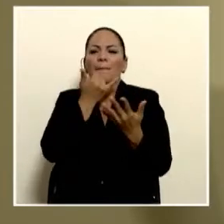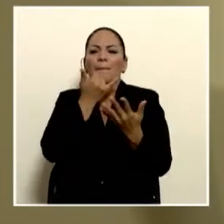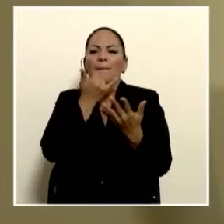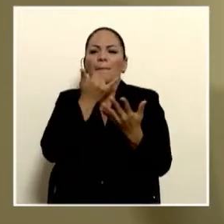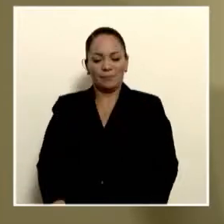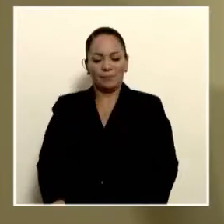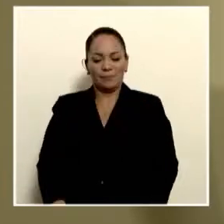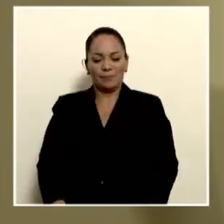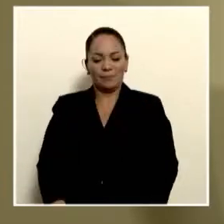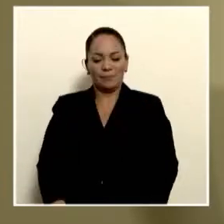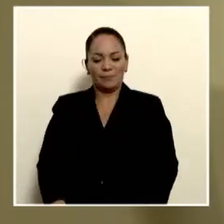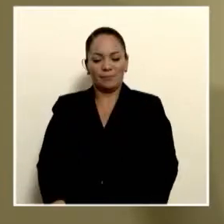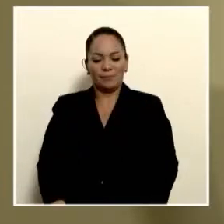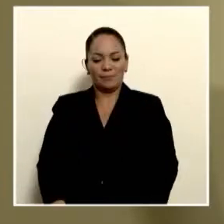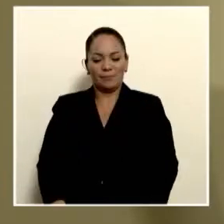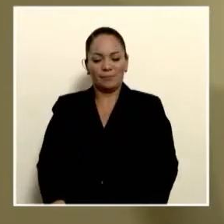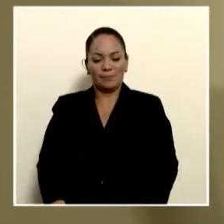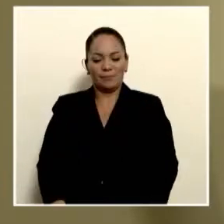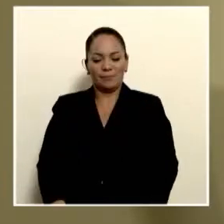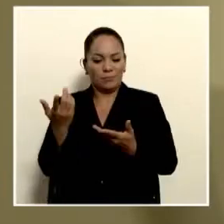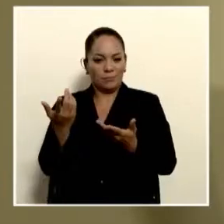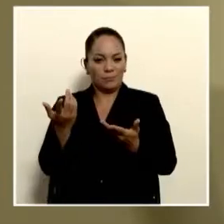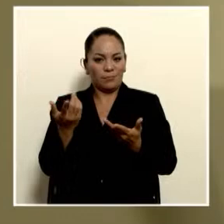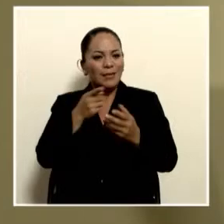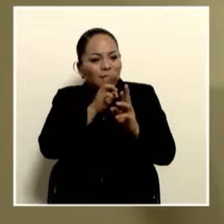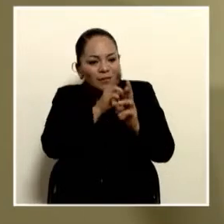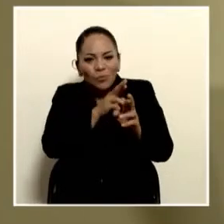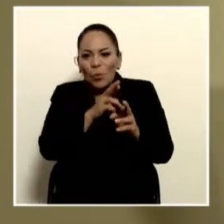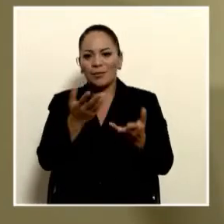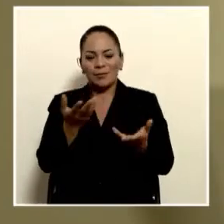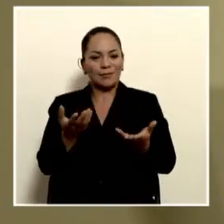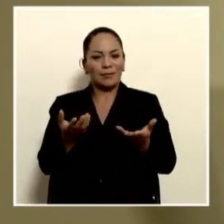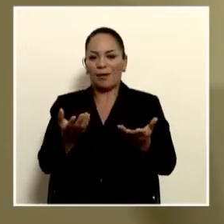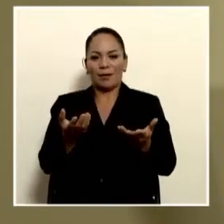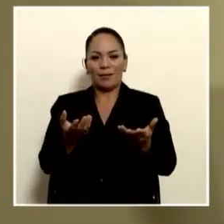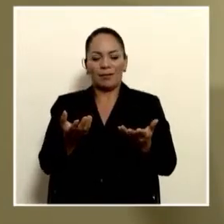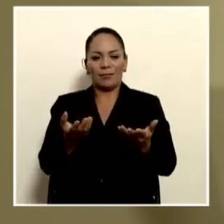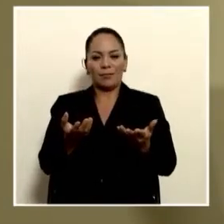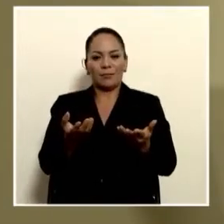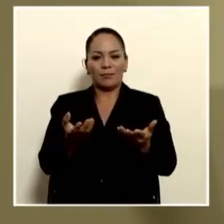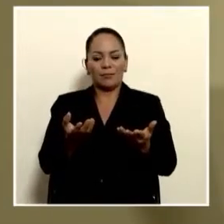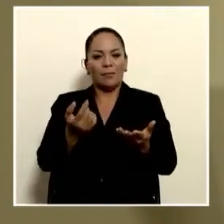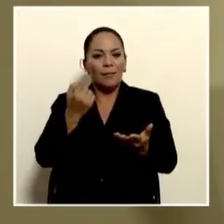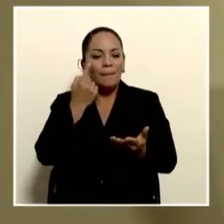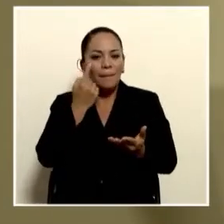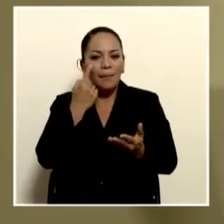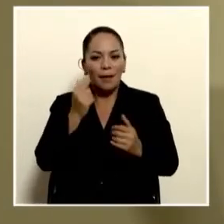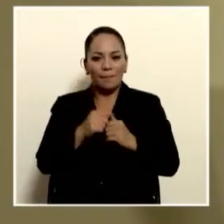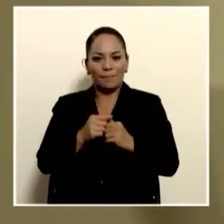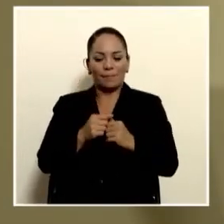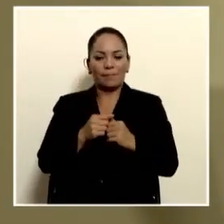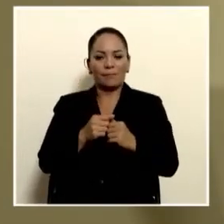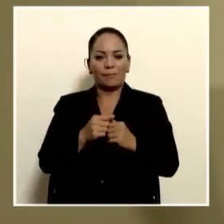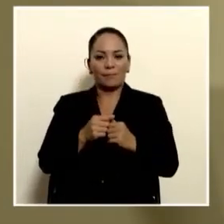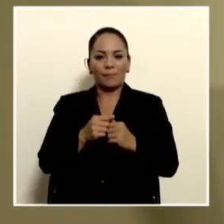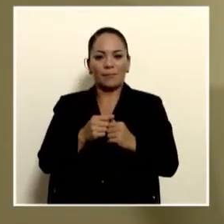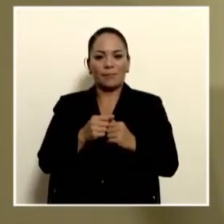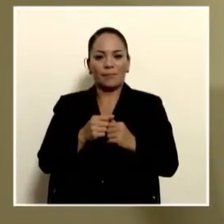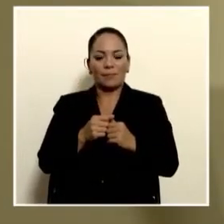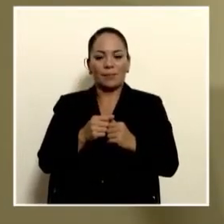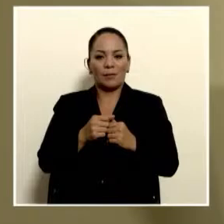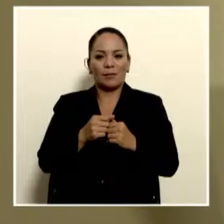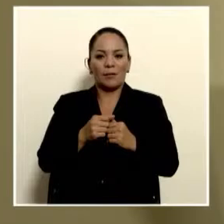Ahí está la respuesta, doña Charo. Es que volvemos a lo mismo. La primavera no debe